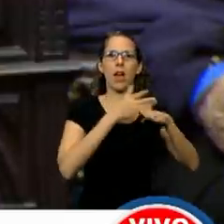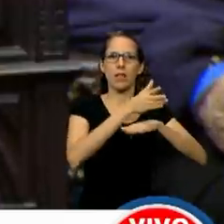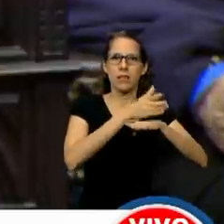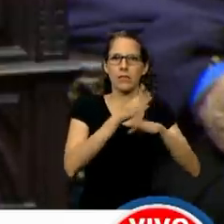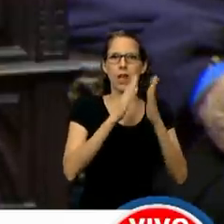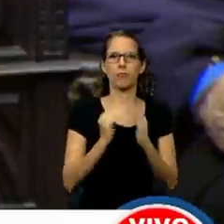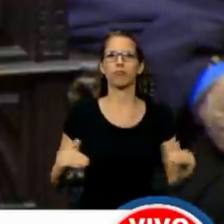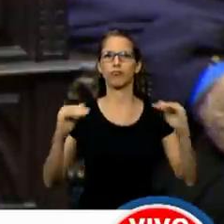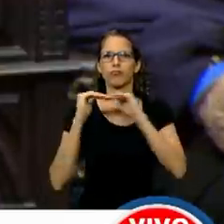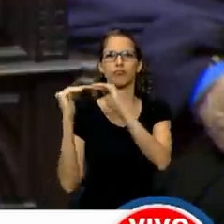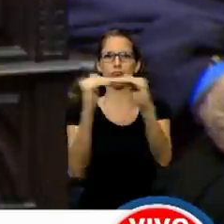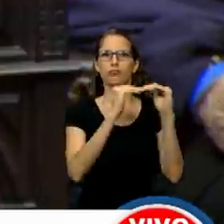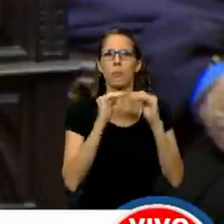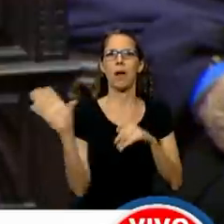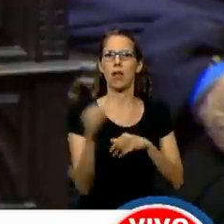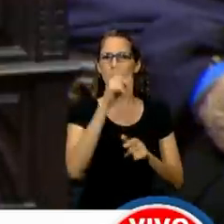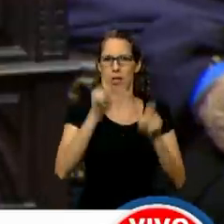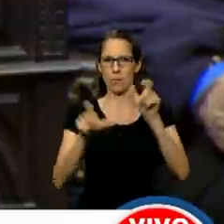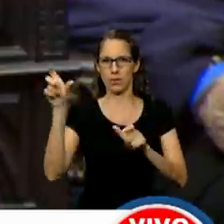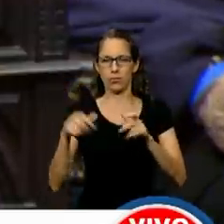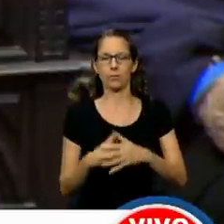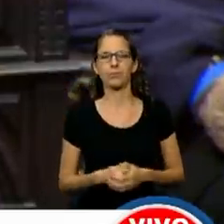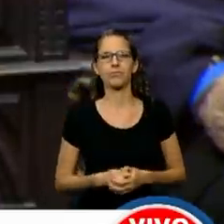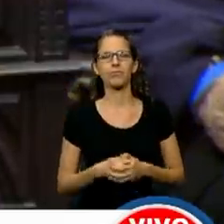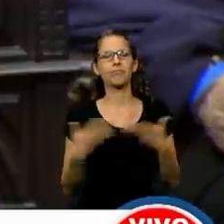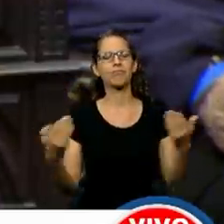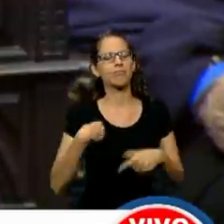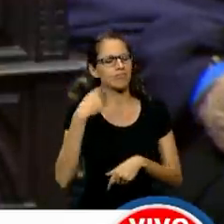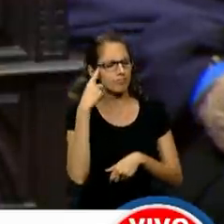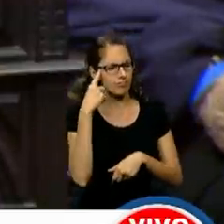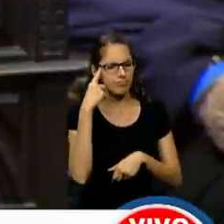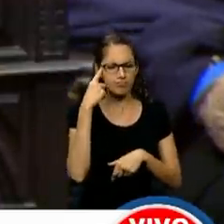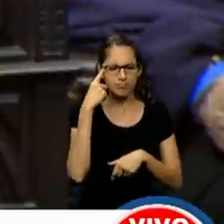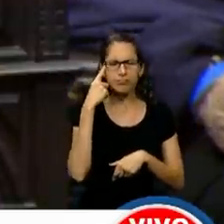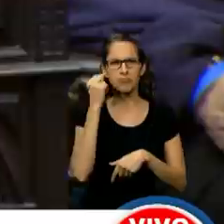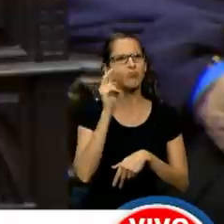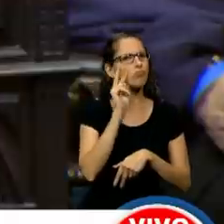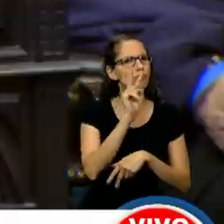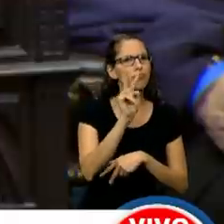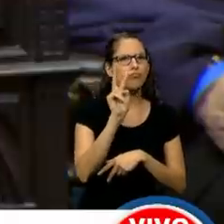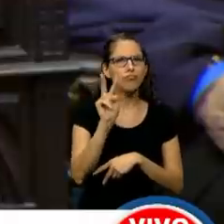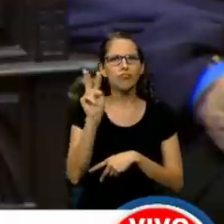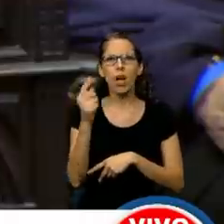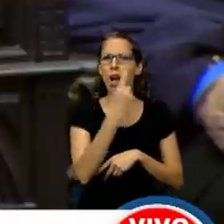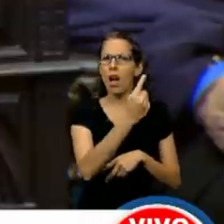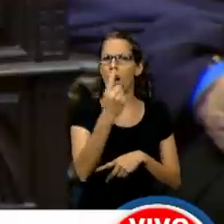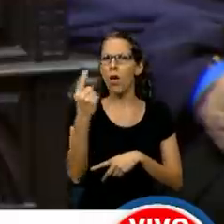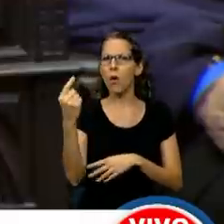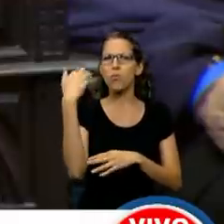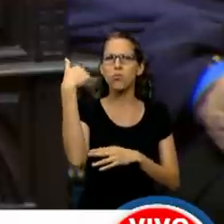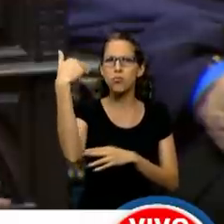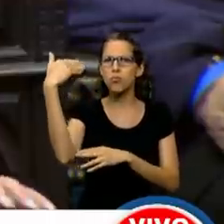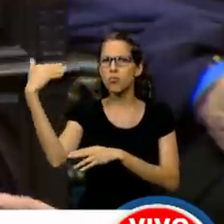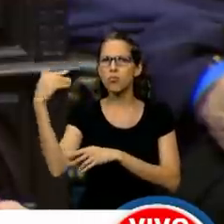para todos los ciudadanos yo me pregunto escuché con mucha atención a todos los